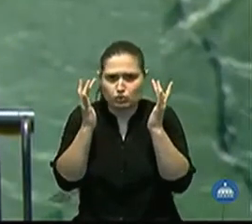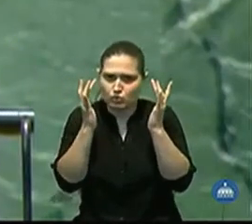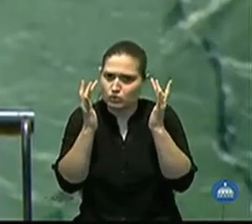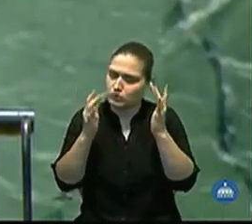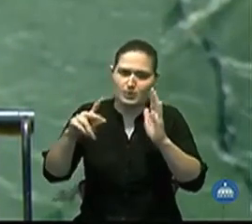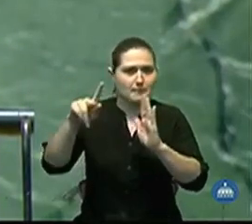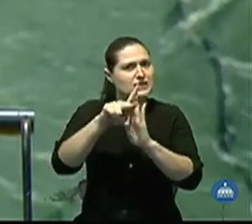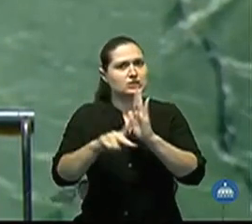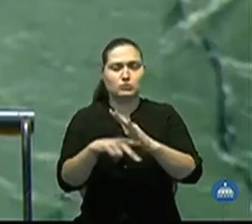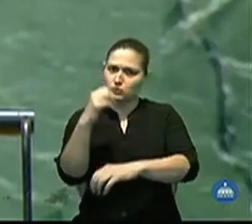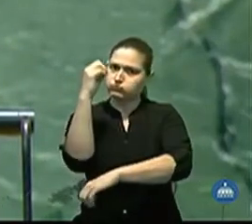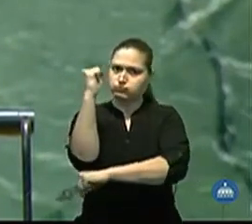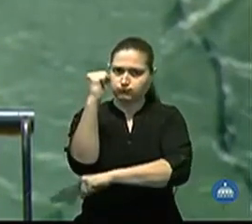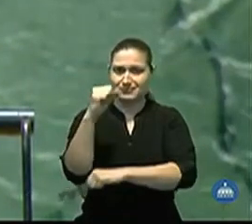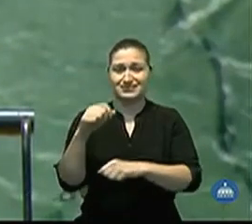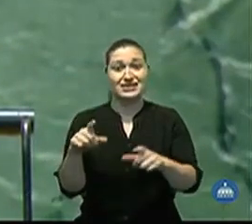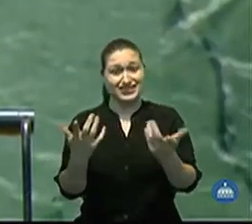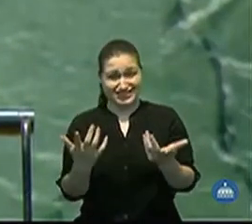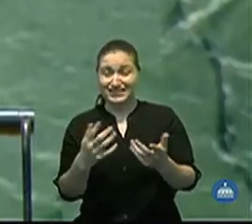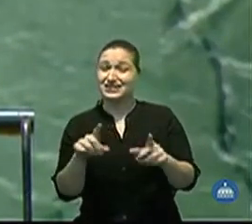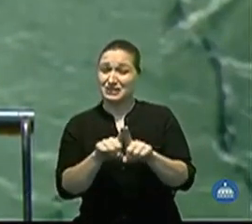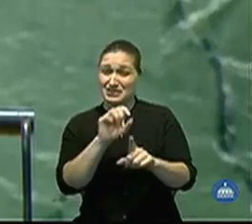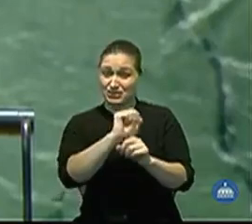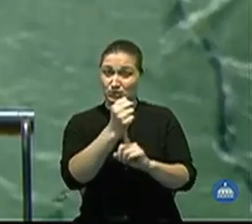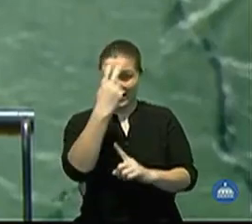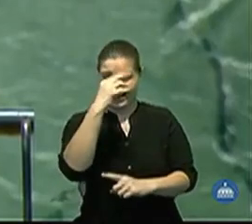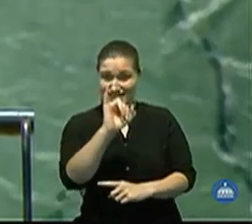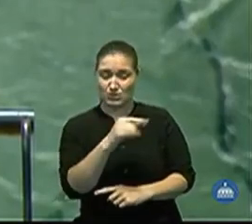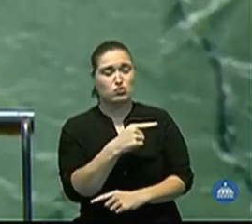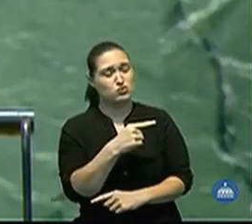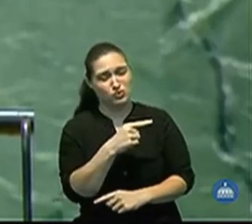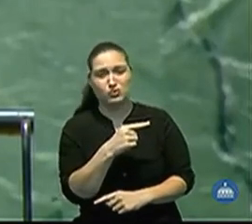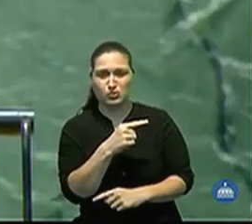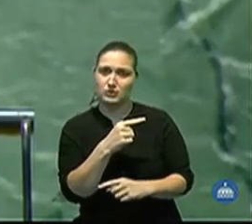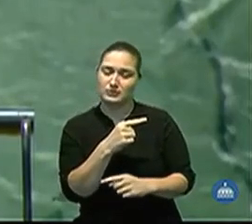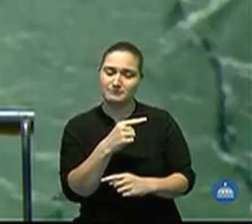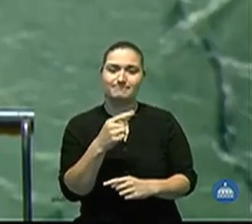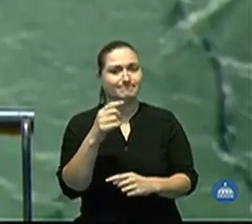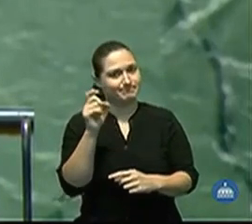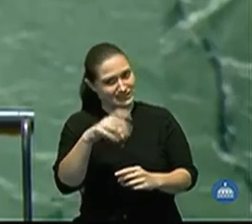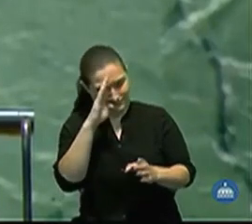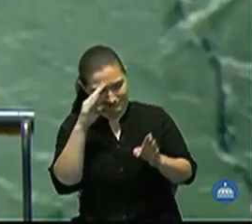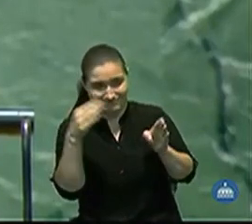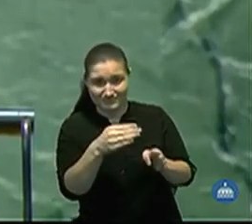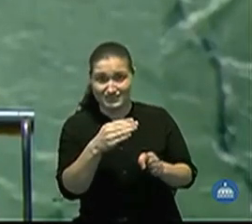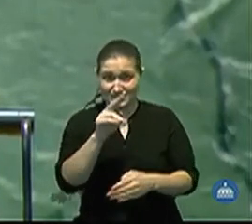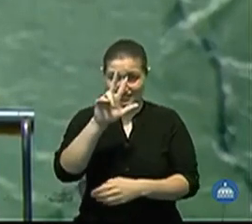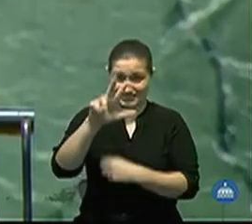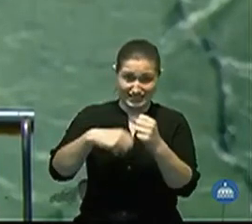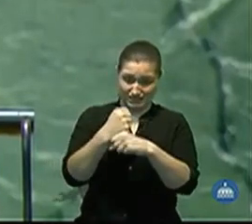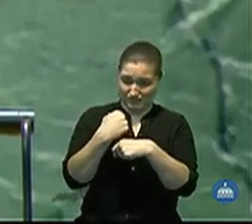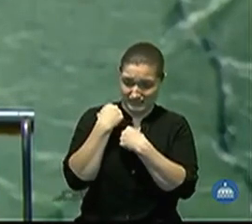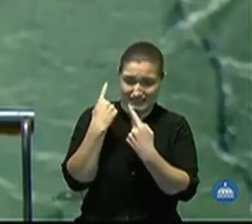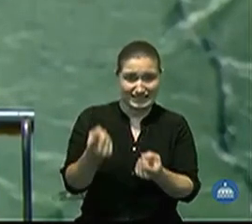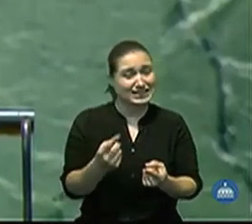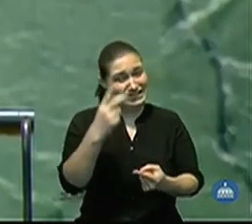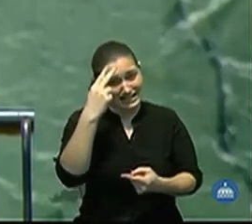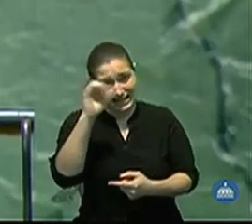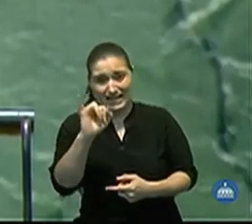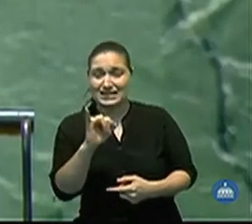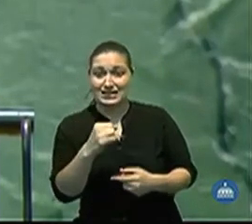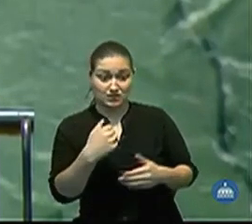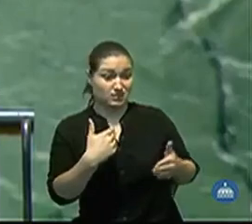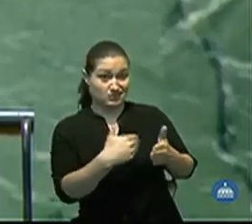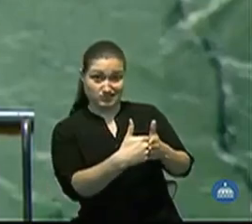en Haití merece una atención especial. Desde hace más de 3 años, la inestabilidad en el país vecino ha generado